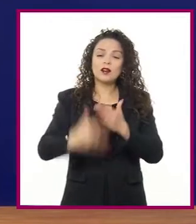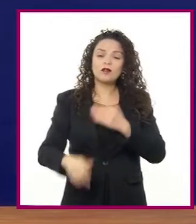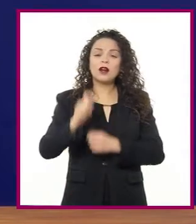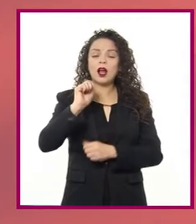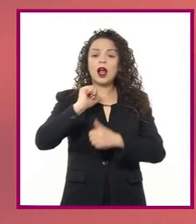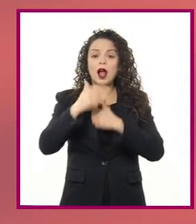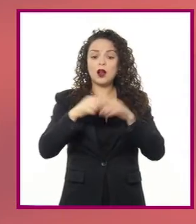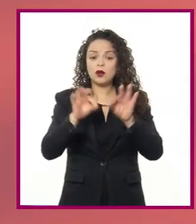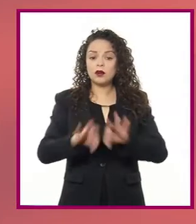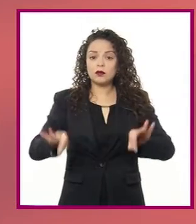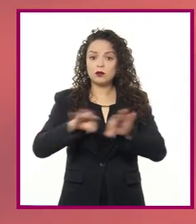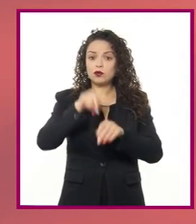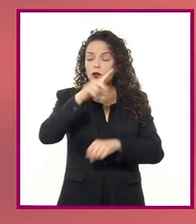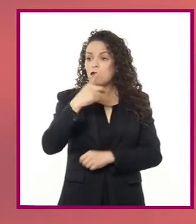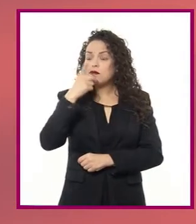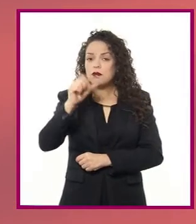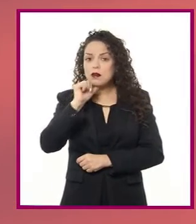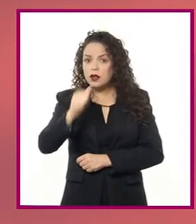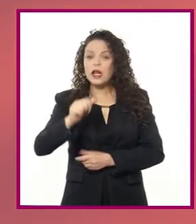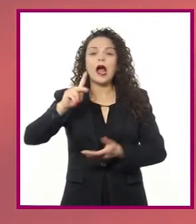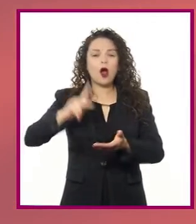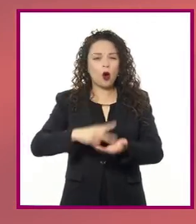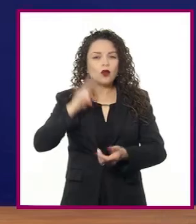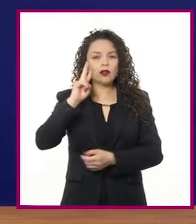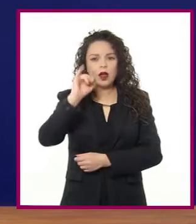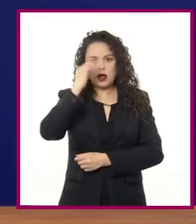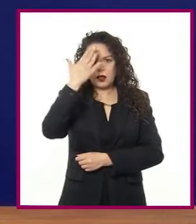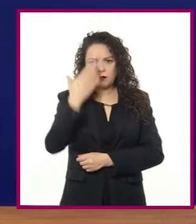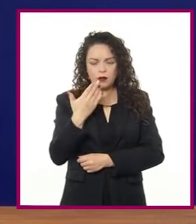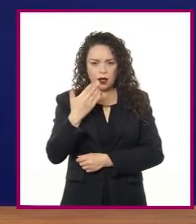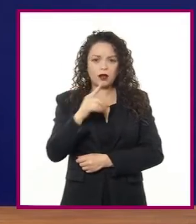no has mencionado. Volvamos a observar la imagen